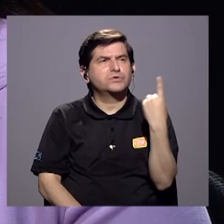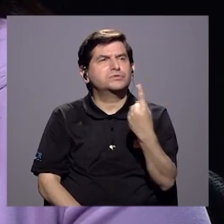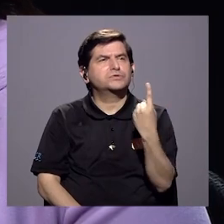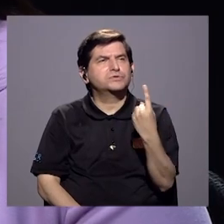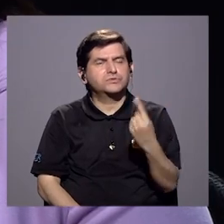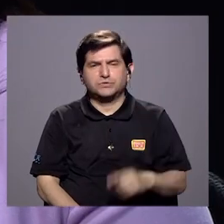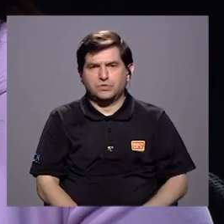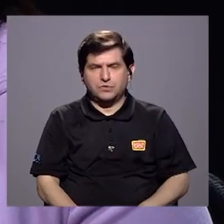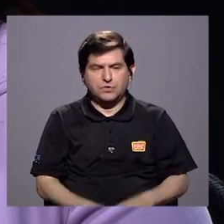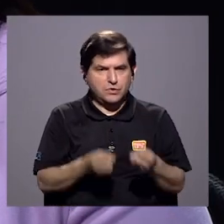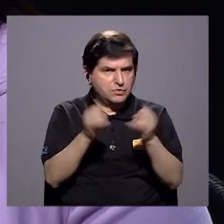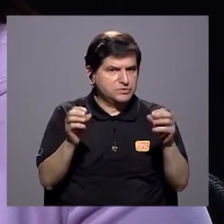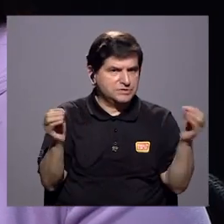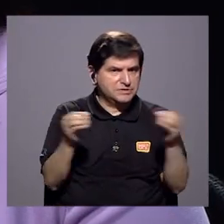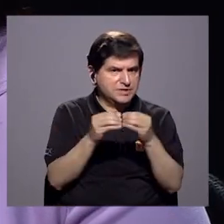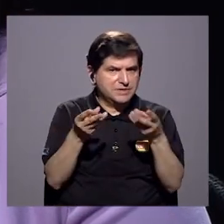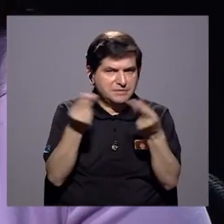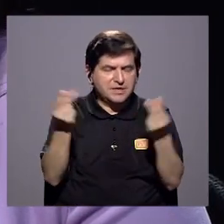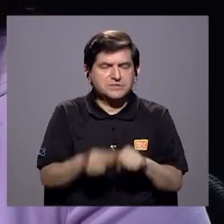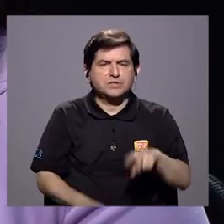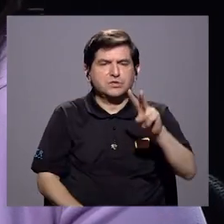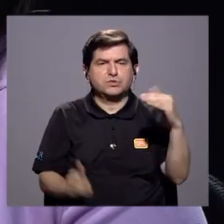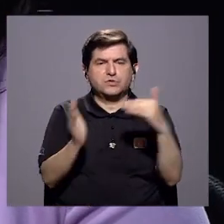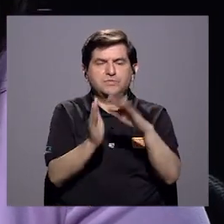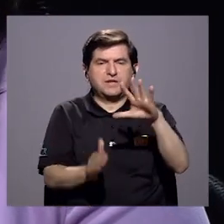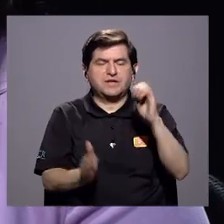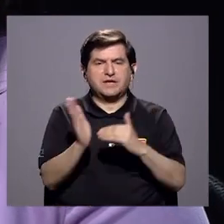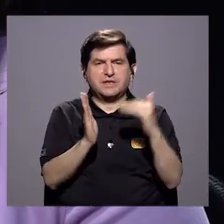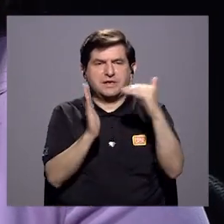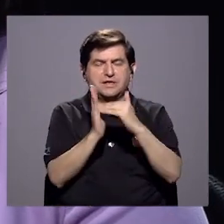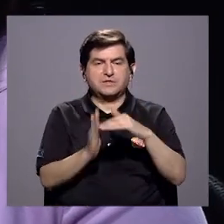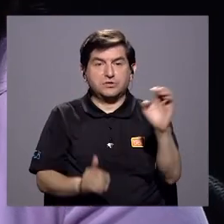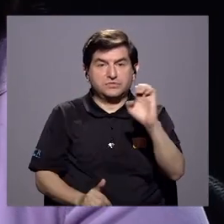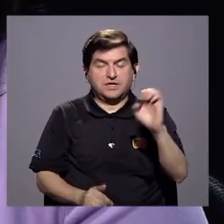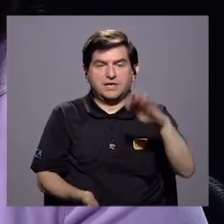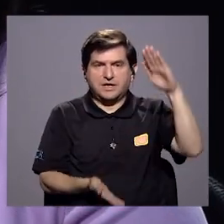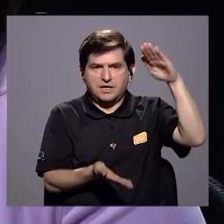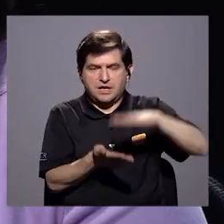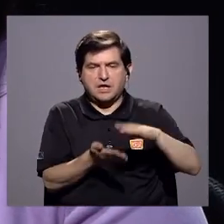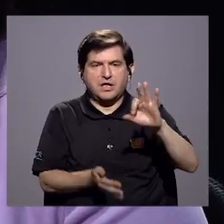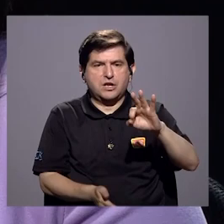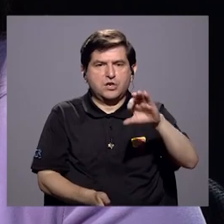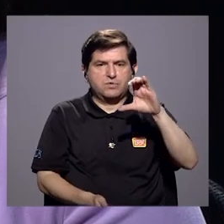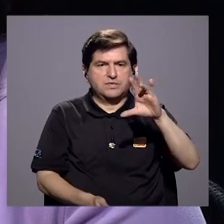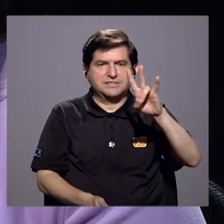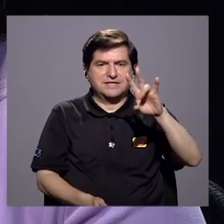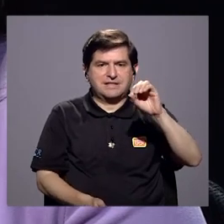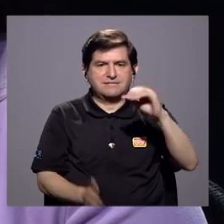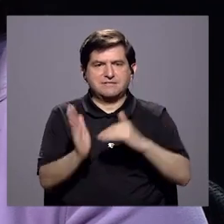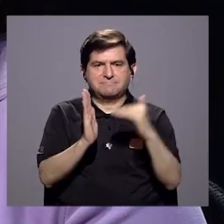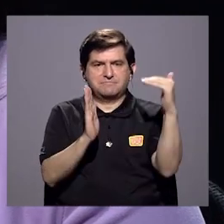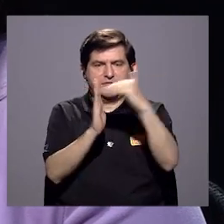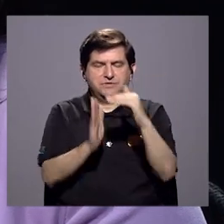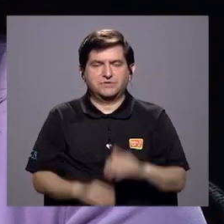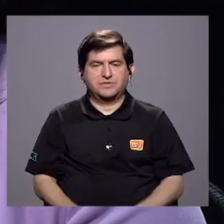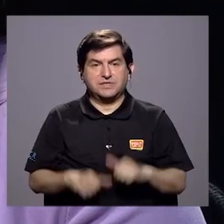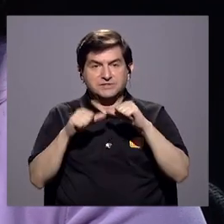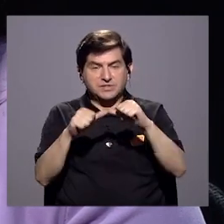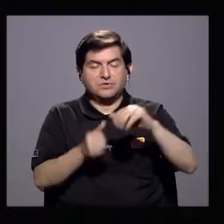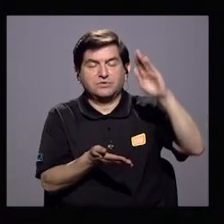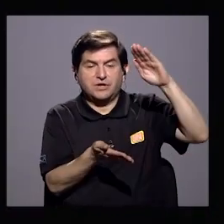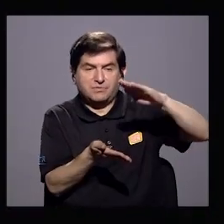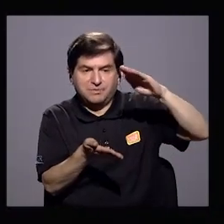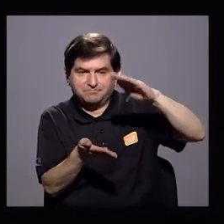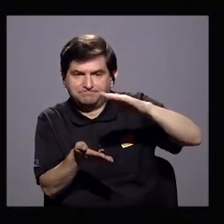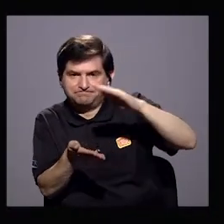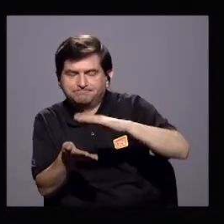sin otro gasto corriente, de alrededor de 2.500 millones. A enero de este año la redujimos a 970 millones y tenemos que seguir cortando un